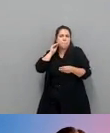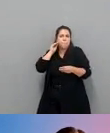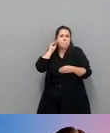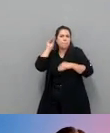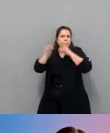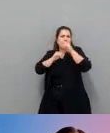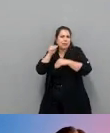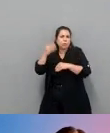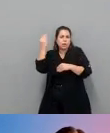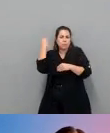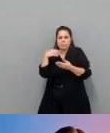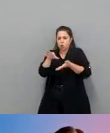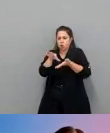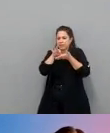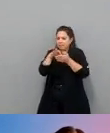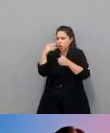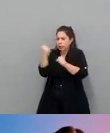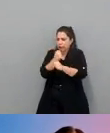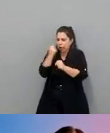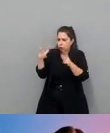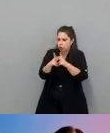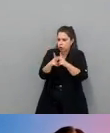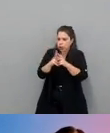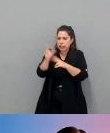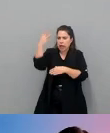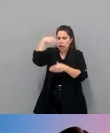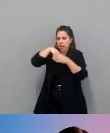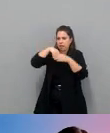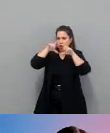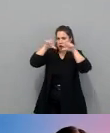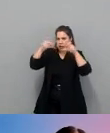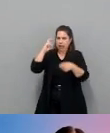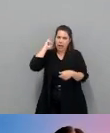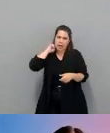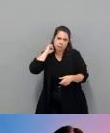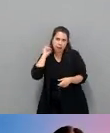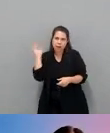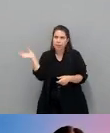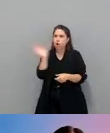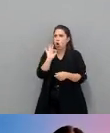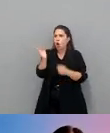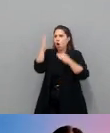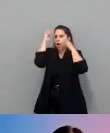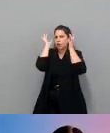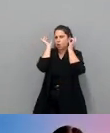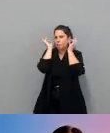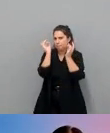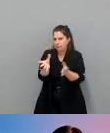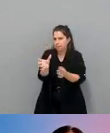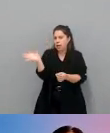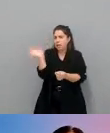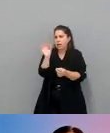vuestros servicios de trabajo social de las entidades ASPACE o de atención primaria de vuestros municipios.